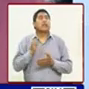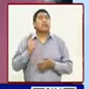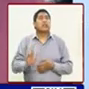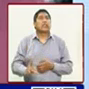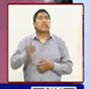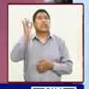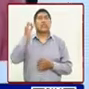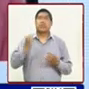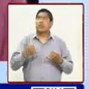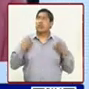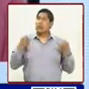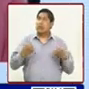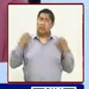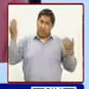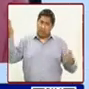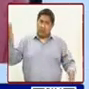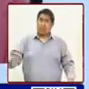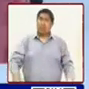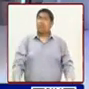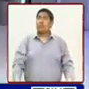a este joven.